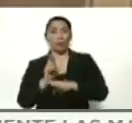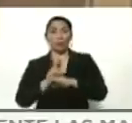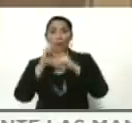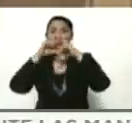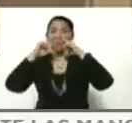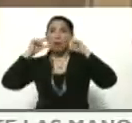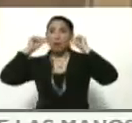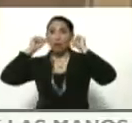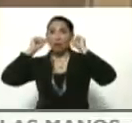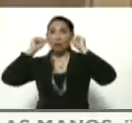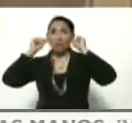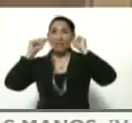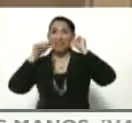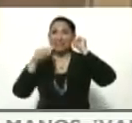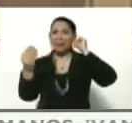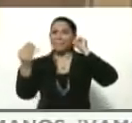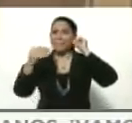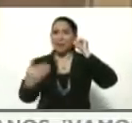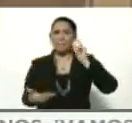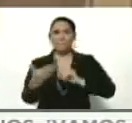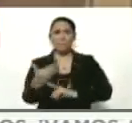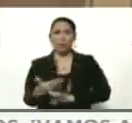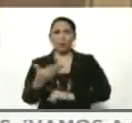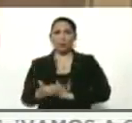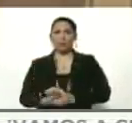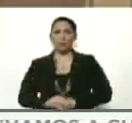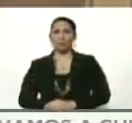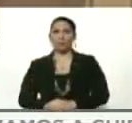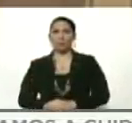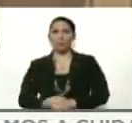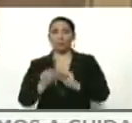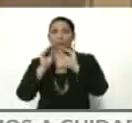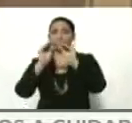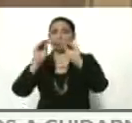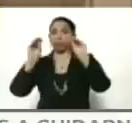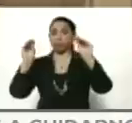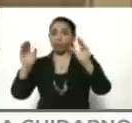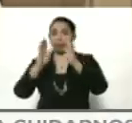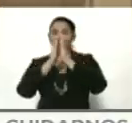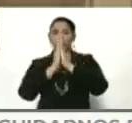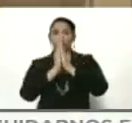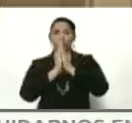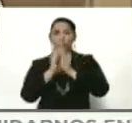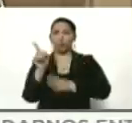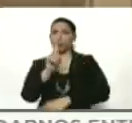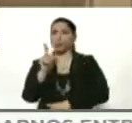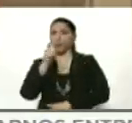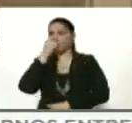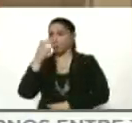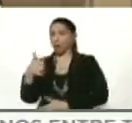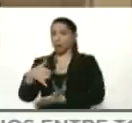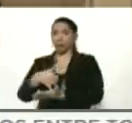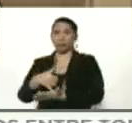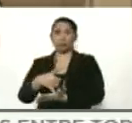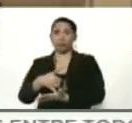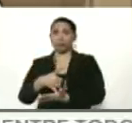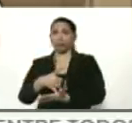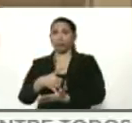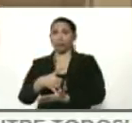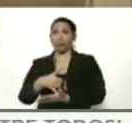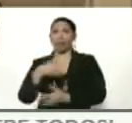mascarilla es una de las más importantes. Hacemos un llamado a no relajarnos en esto, a